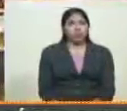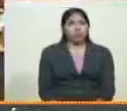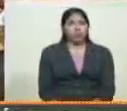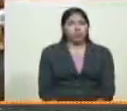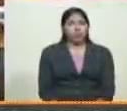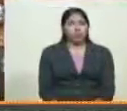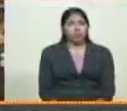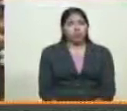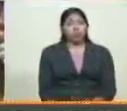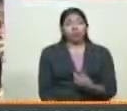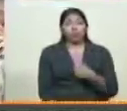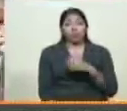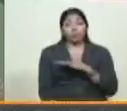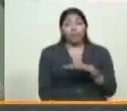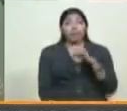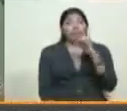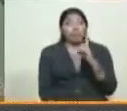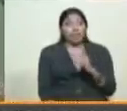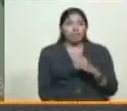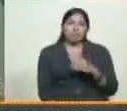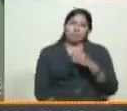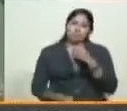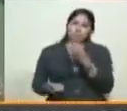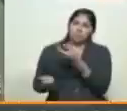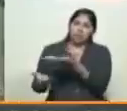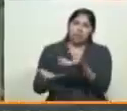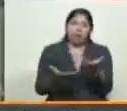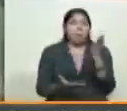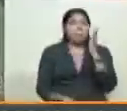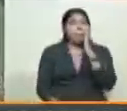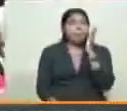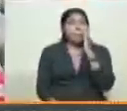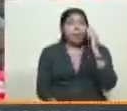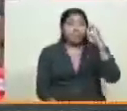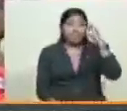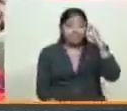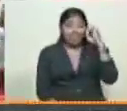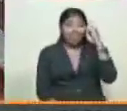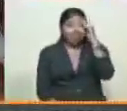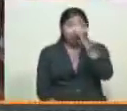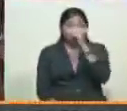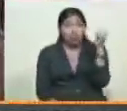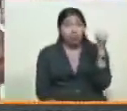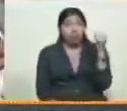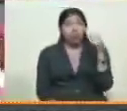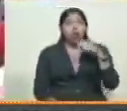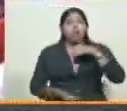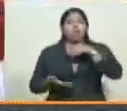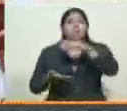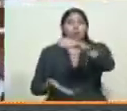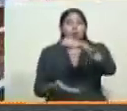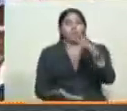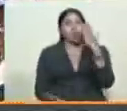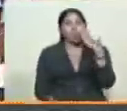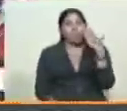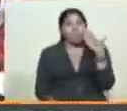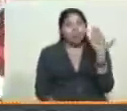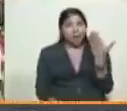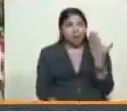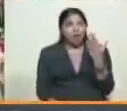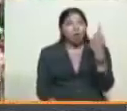He decidido darle un regalo a las madres en su día. El bono del Día de las Madres